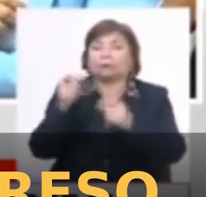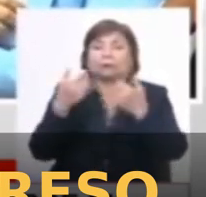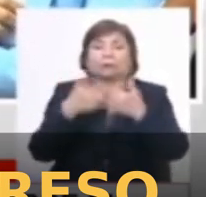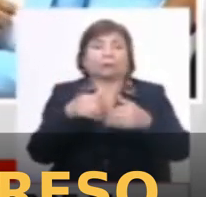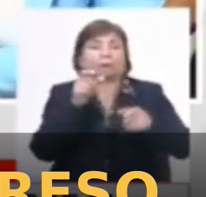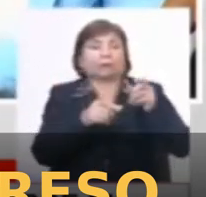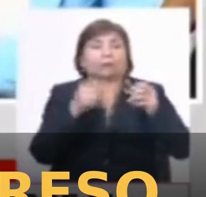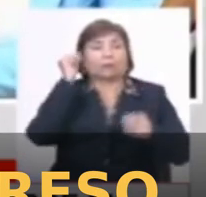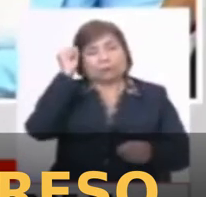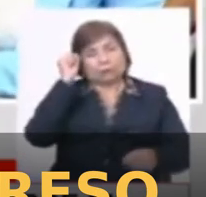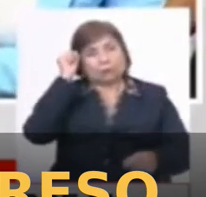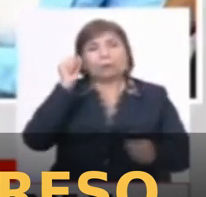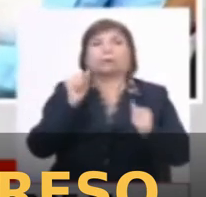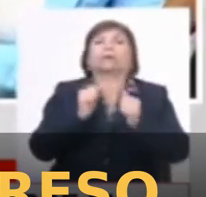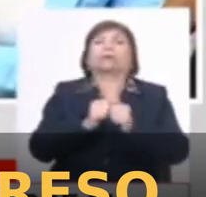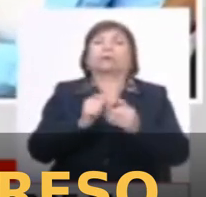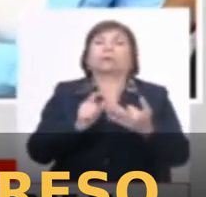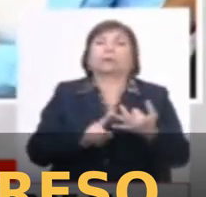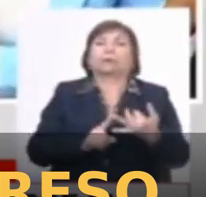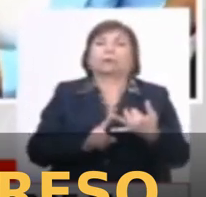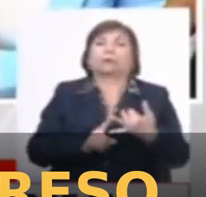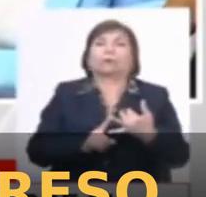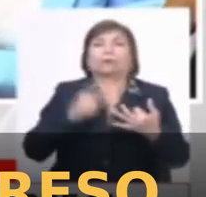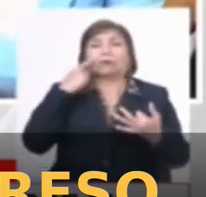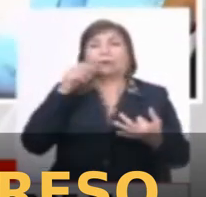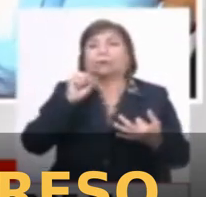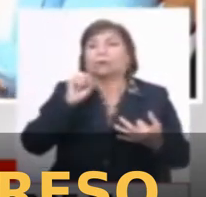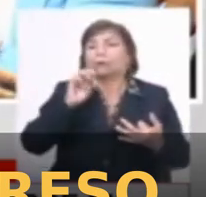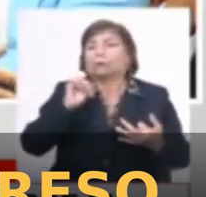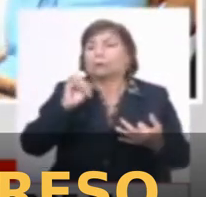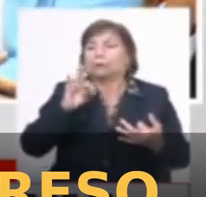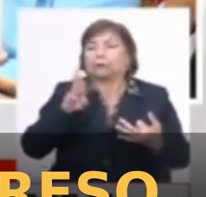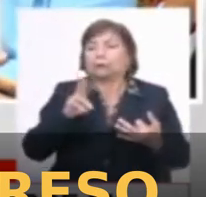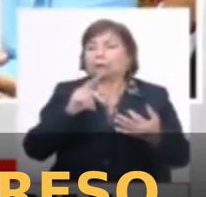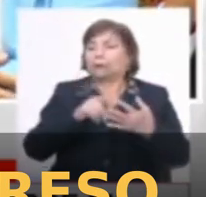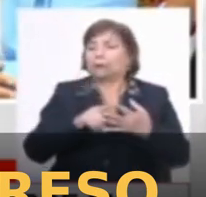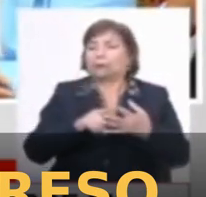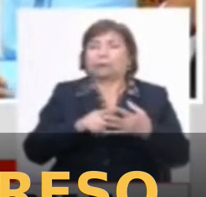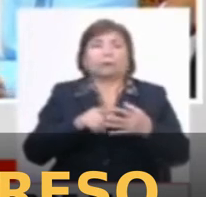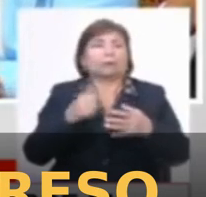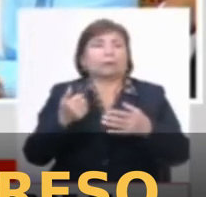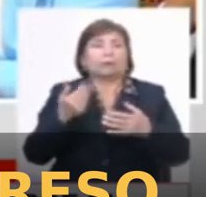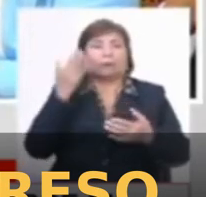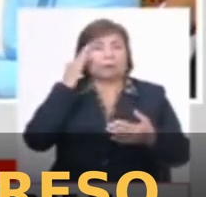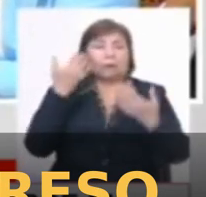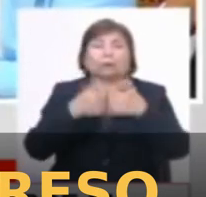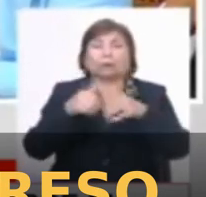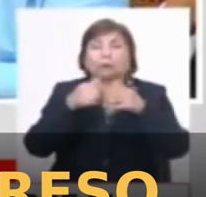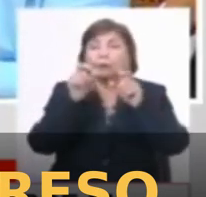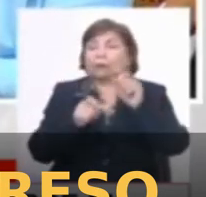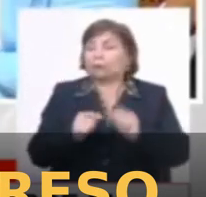con los sobrinos, con el señor Samir o con algún otro empresario?